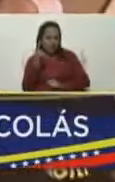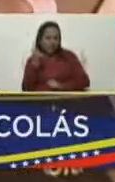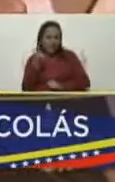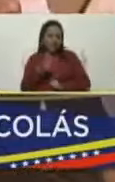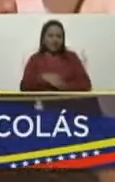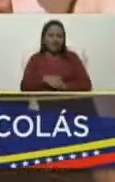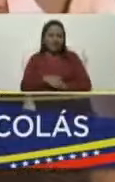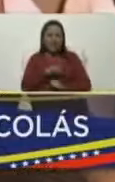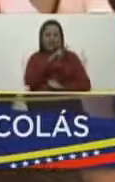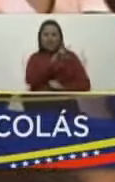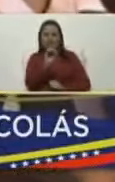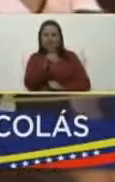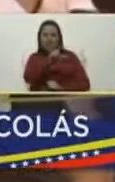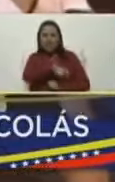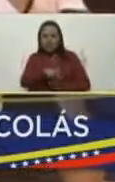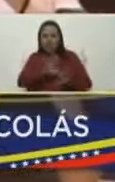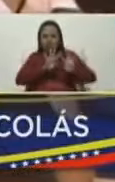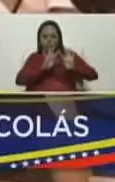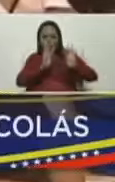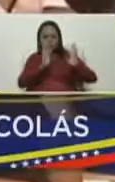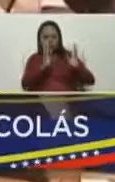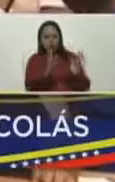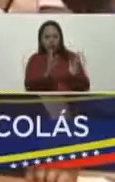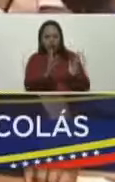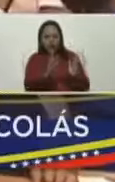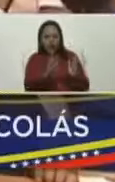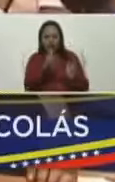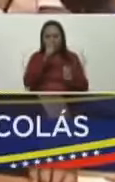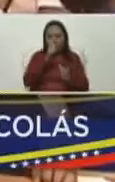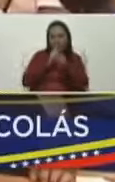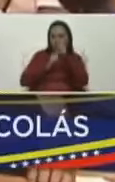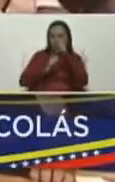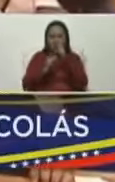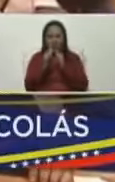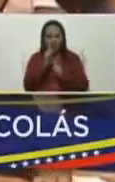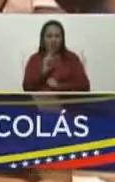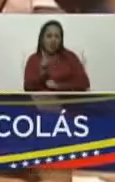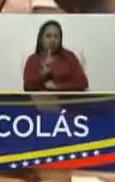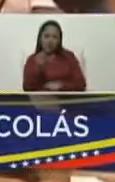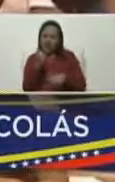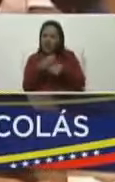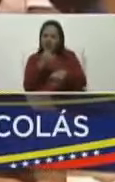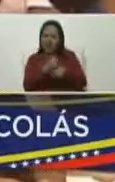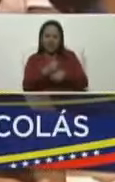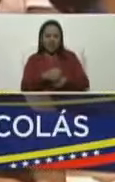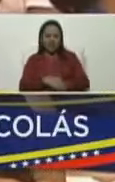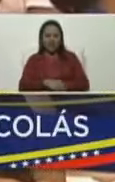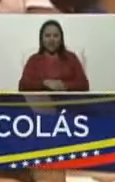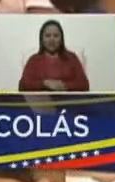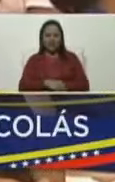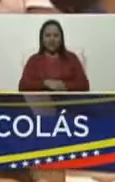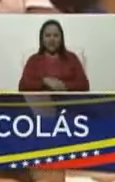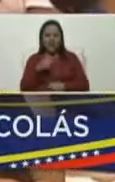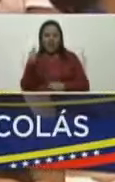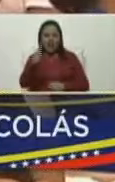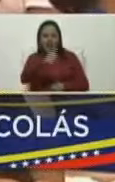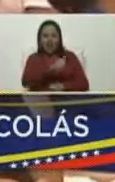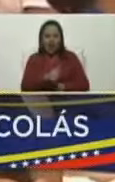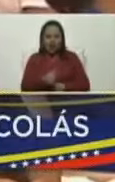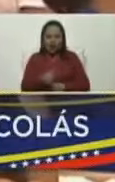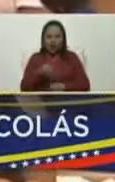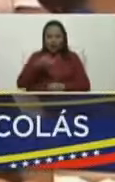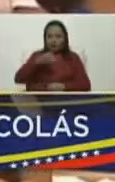Habían como 20 vecinos ahí, no precisamente trabajando, cada uno con una fría en la